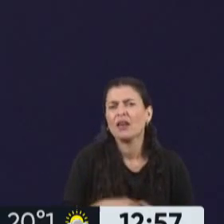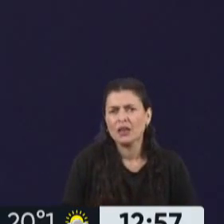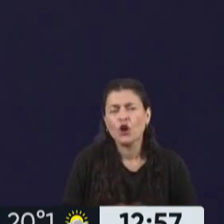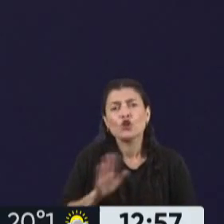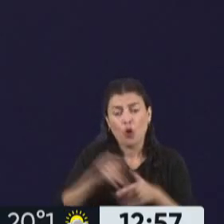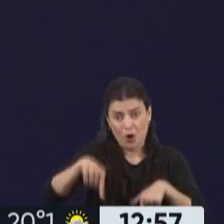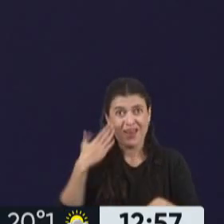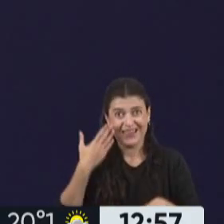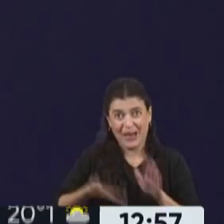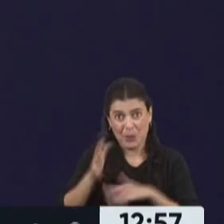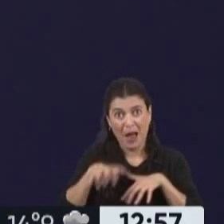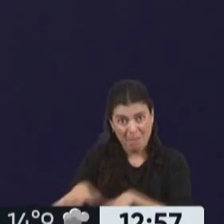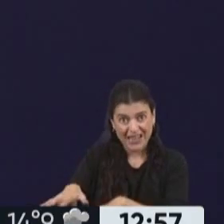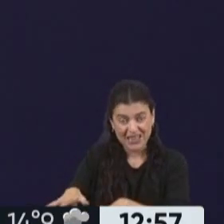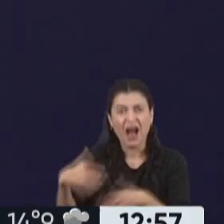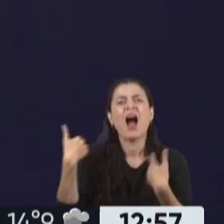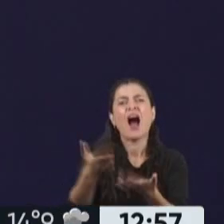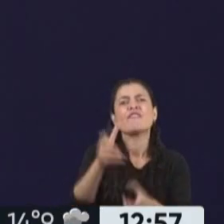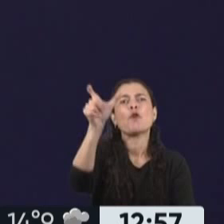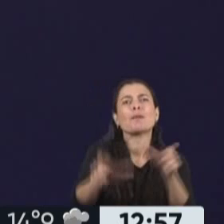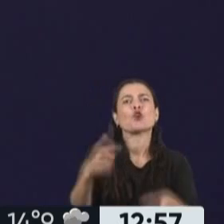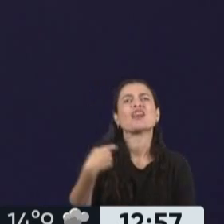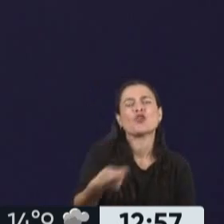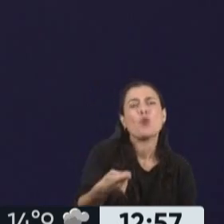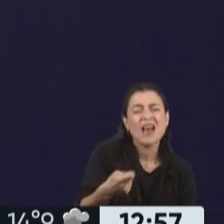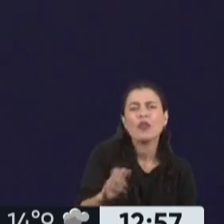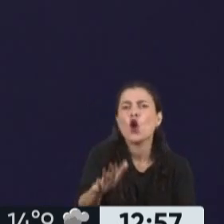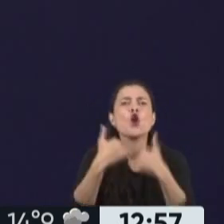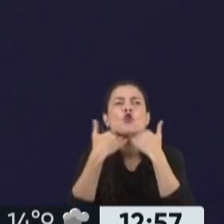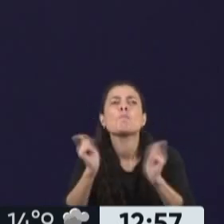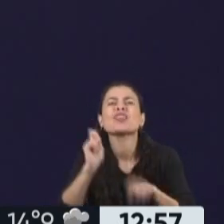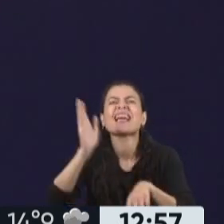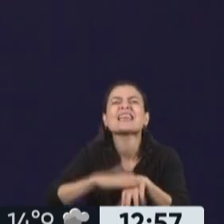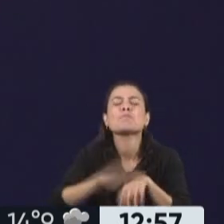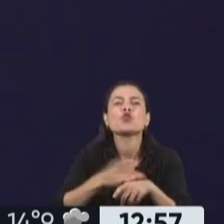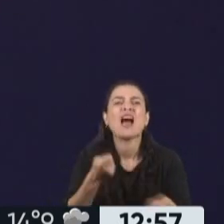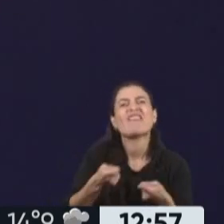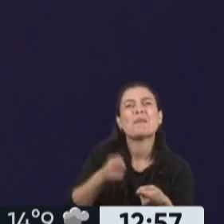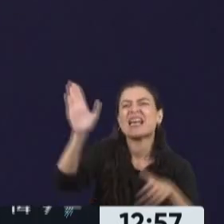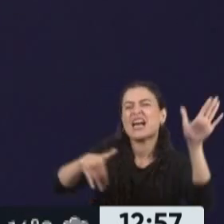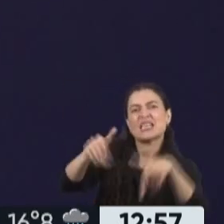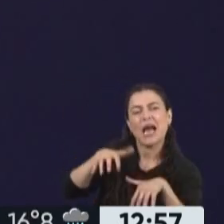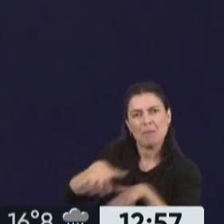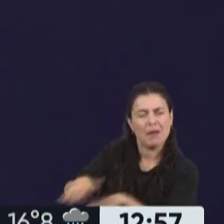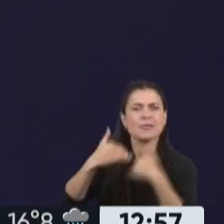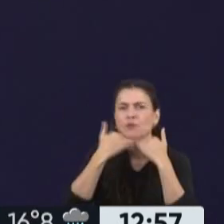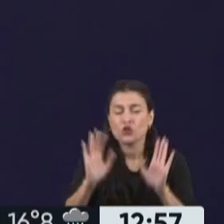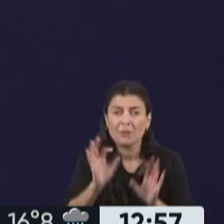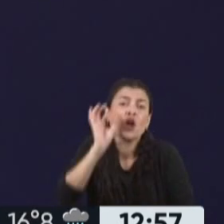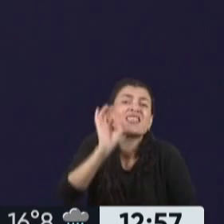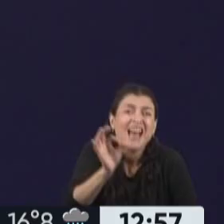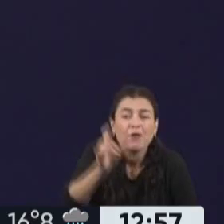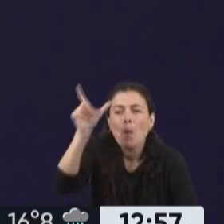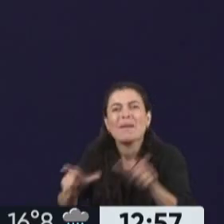acerca de la marcha de hoy, independientemente de la convocatoria. Sabemos que una convocatoria de